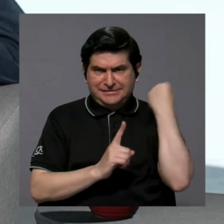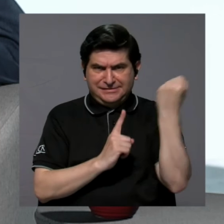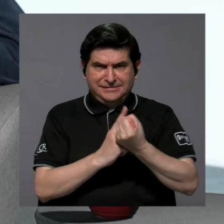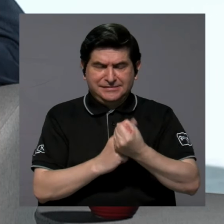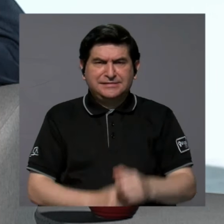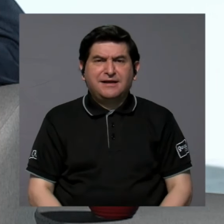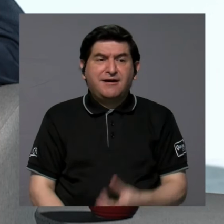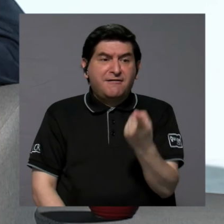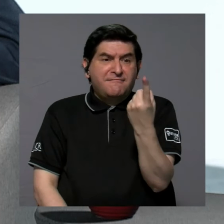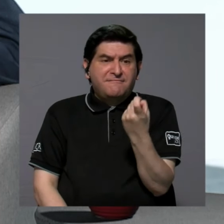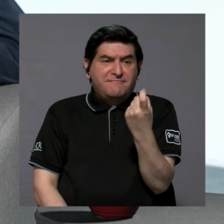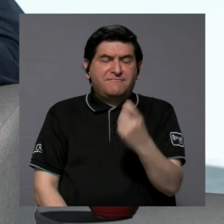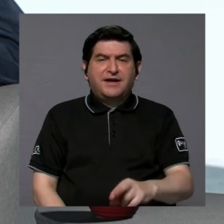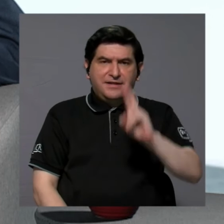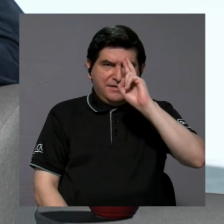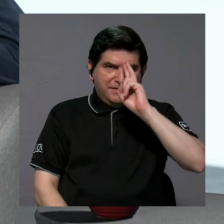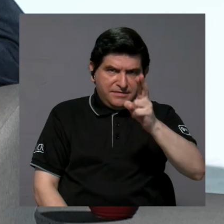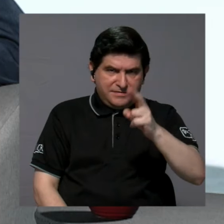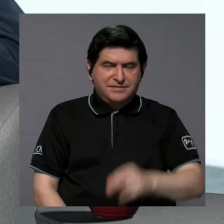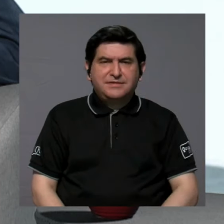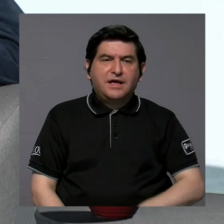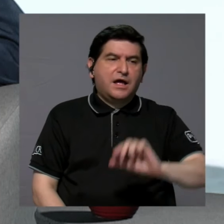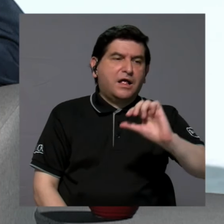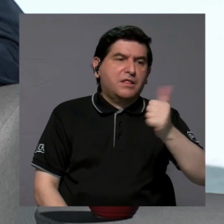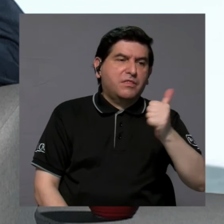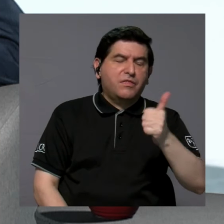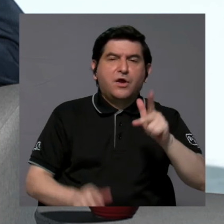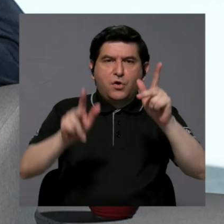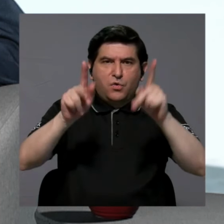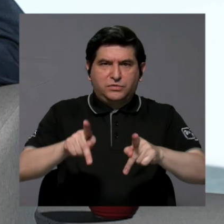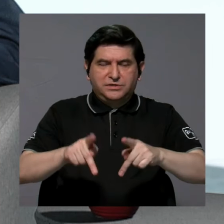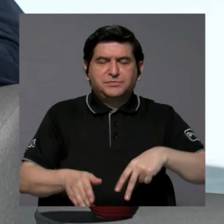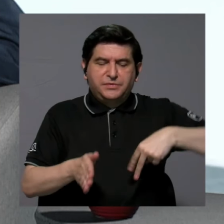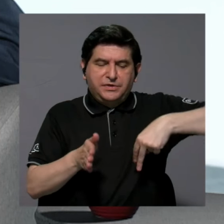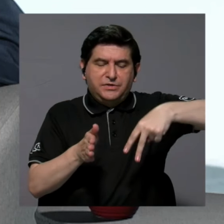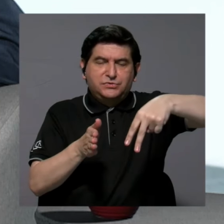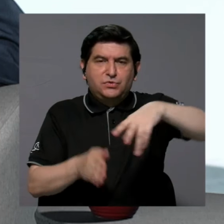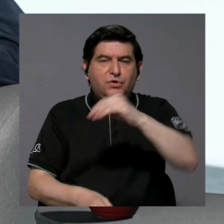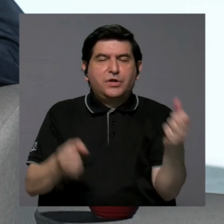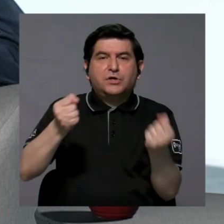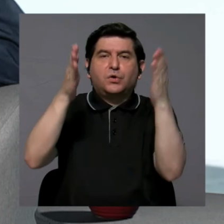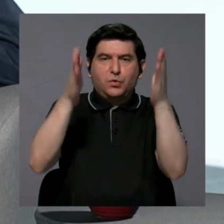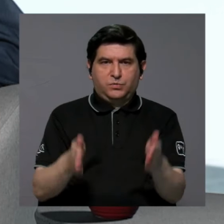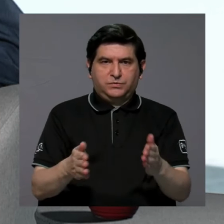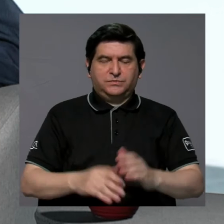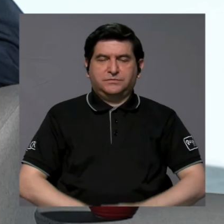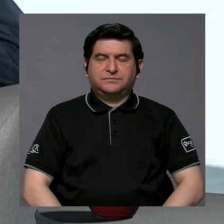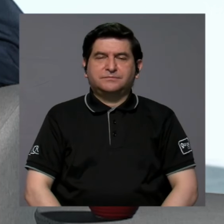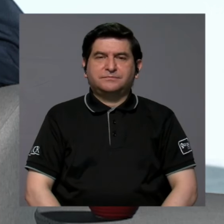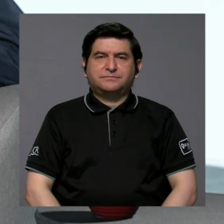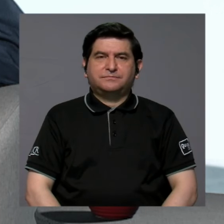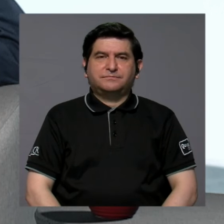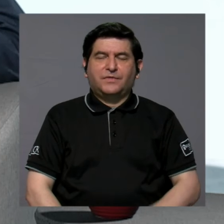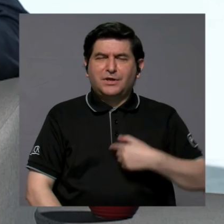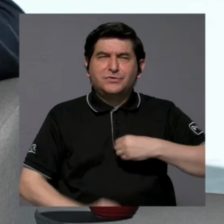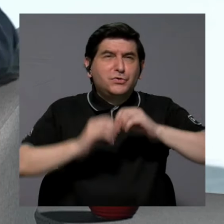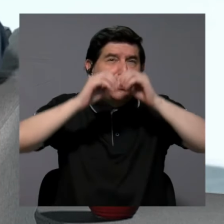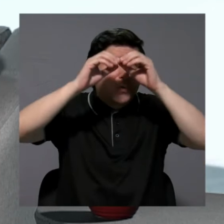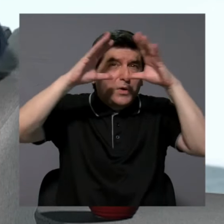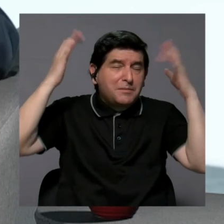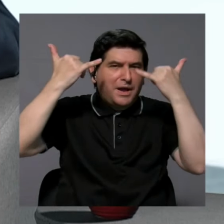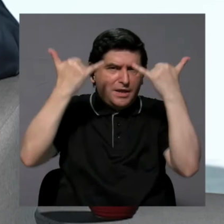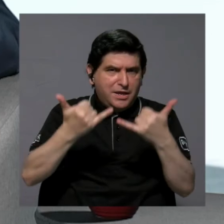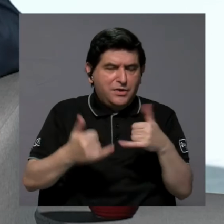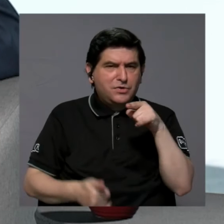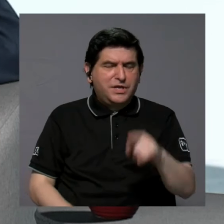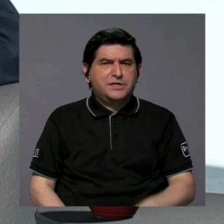esto es la ausencia de respeto por parte de otros peatones o choferes. Me imagino que